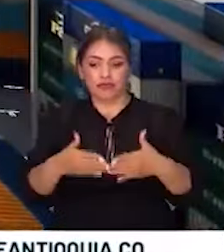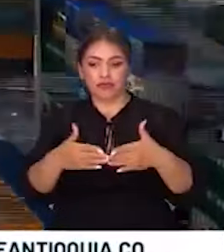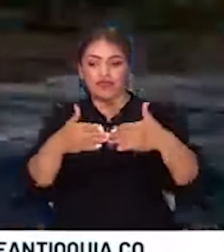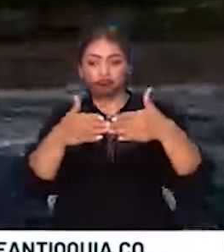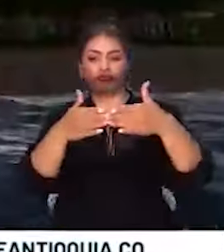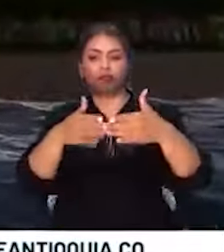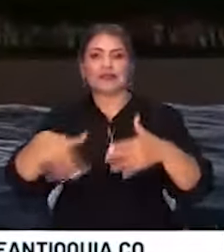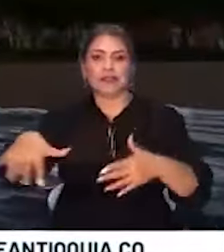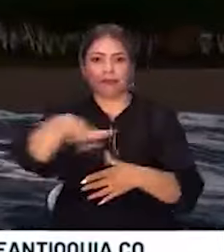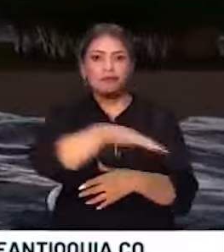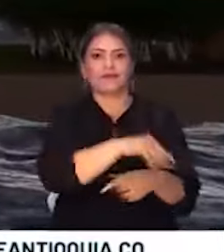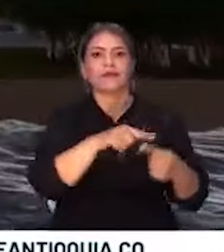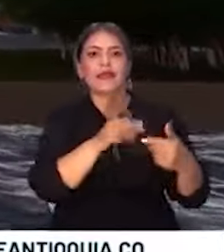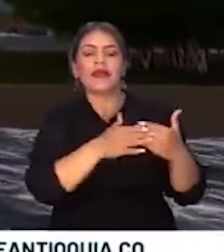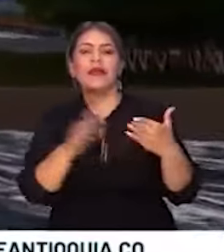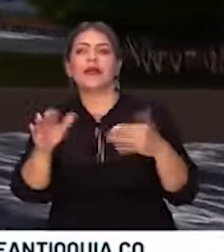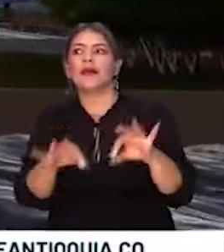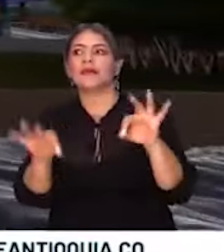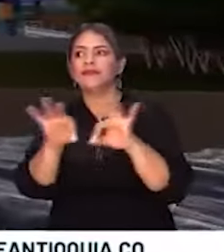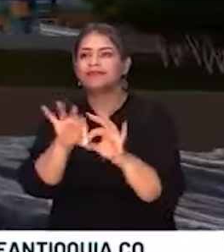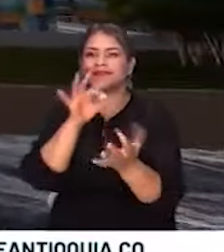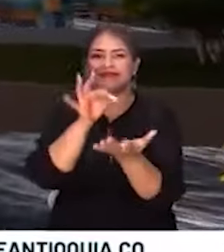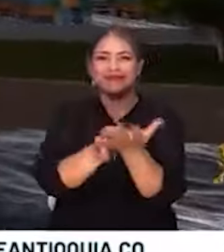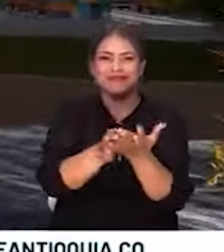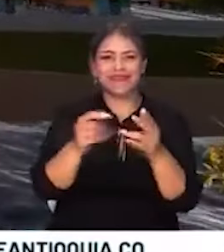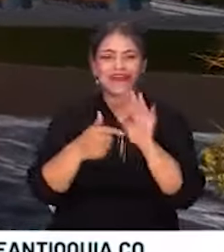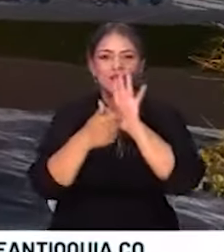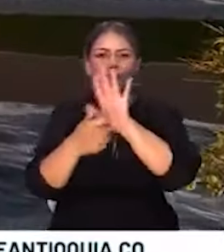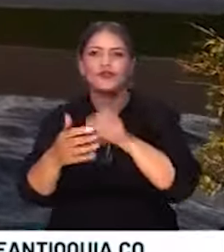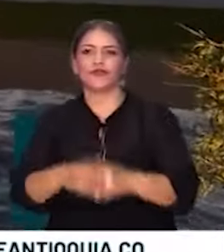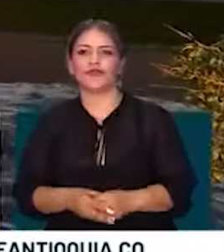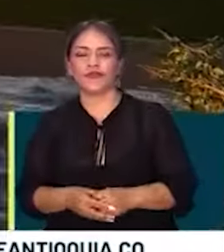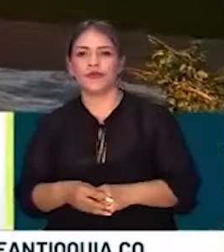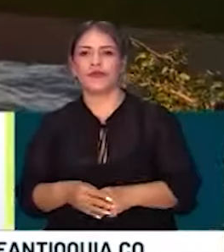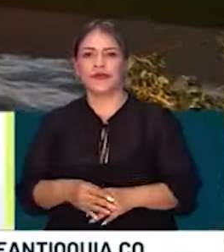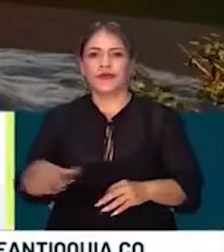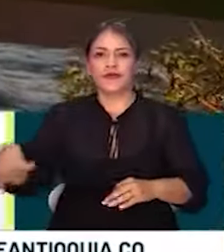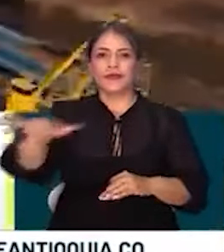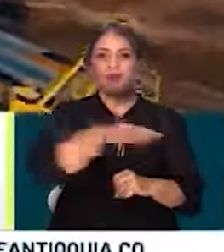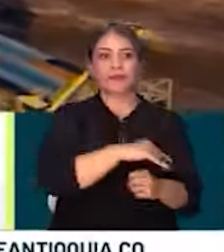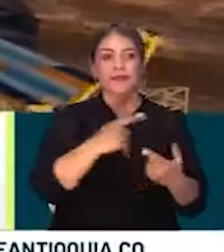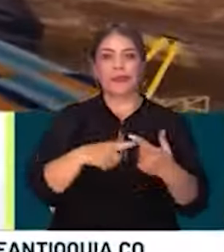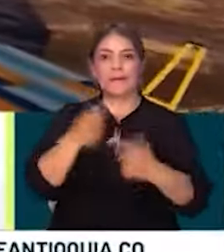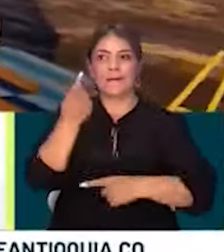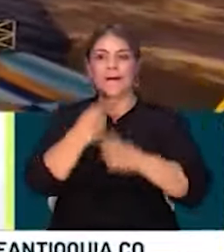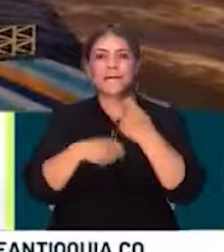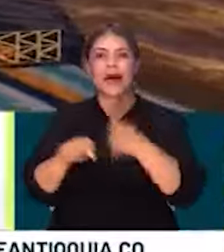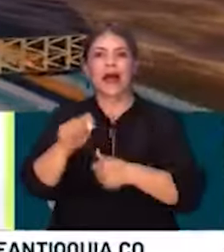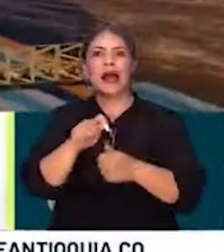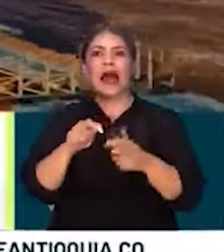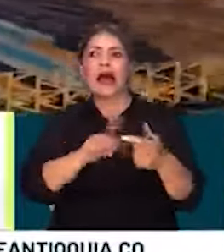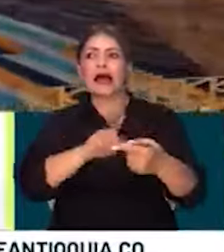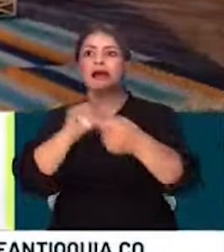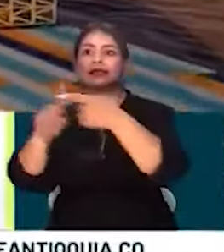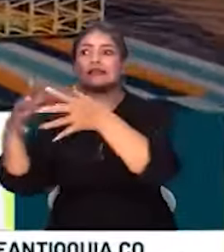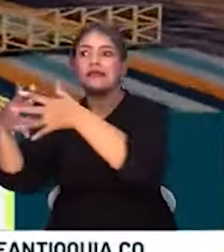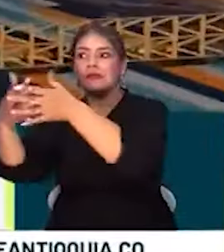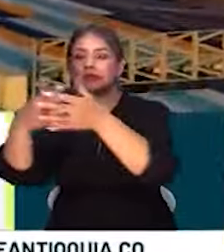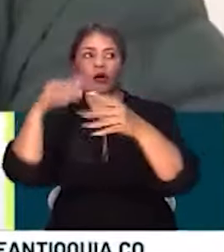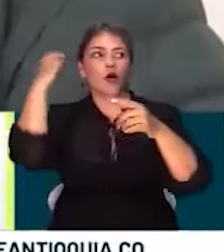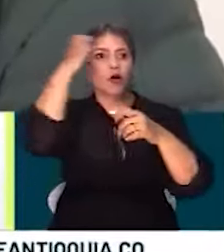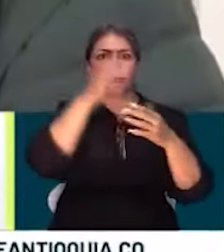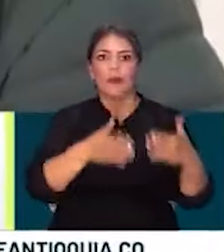important de ciudades capitales del país y la posibilidad de cubrir parte del mercado de la costa este de los Estados Unidos y Europa enten